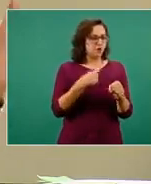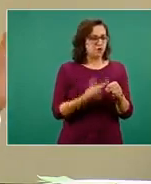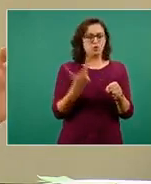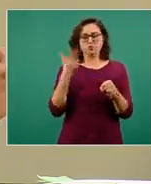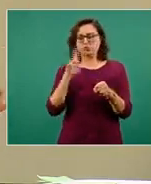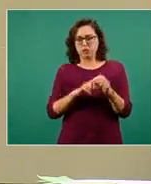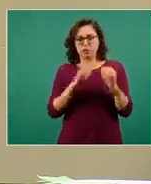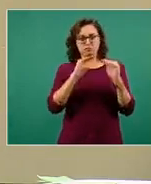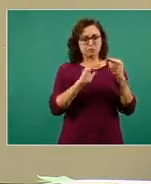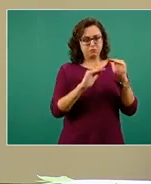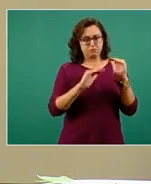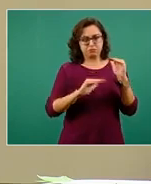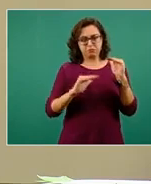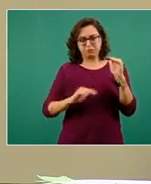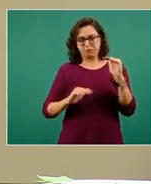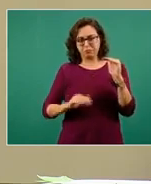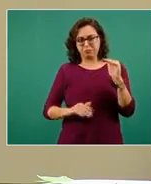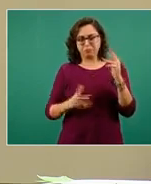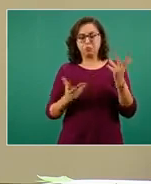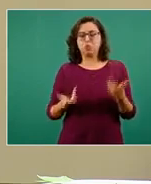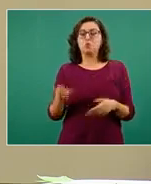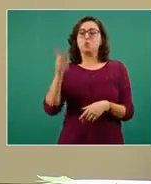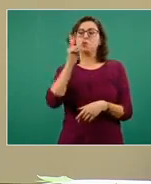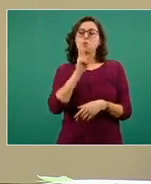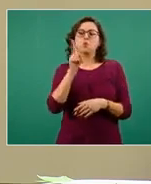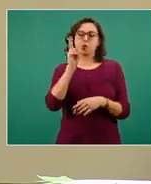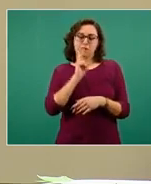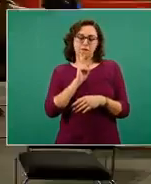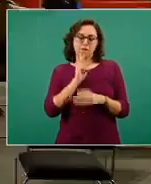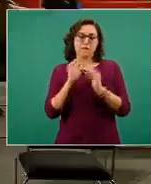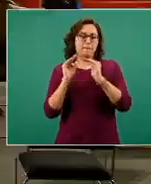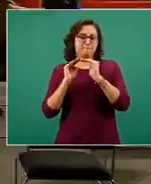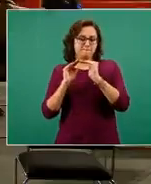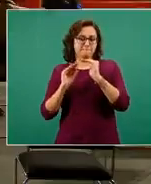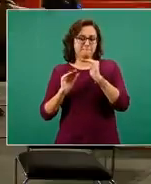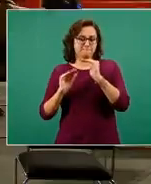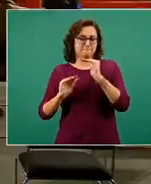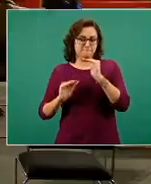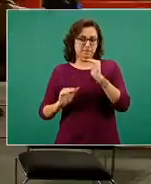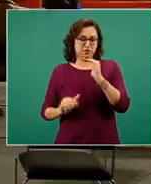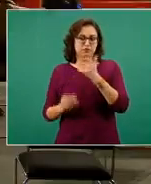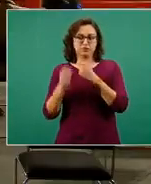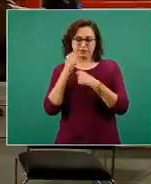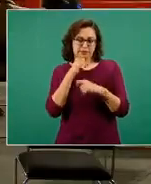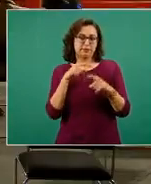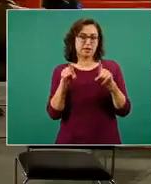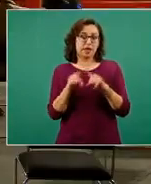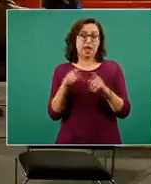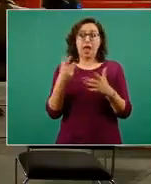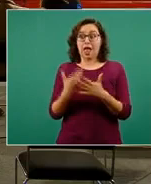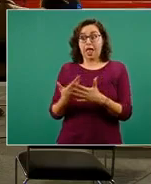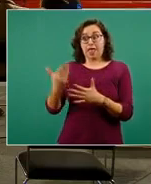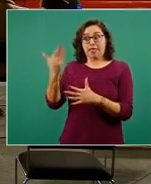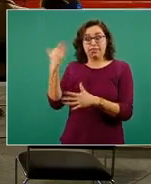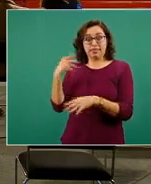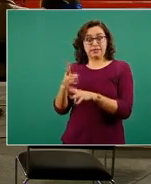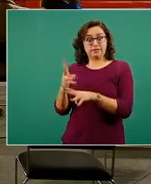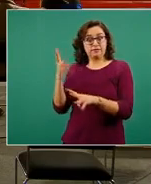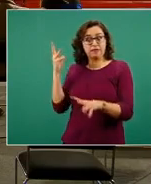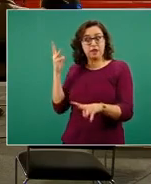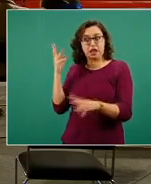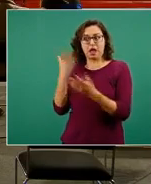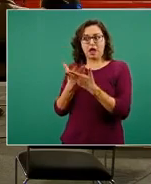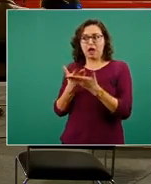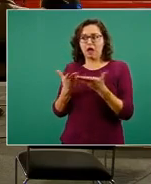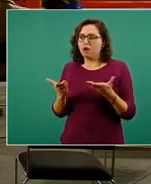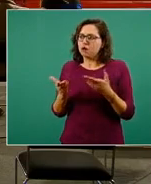hospitalización, empezó a disminuir también la demanda de pruebas. Los macroquioscos, de repente, de estar muy demandados, había